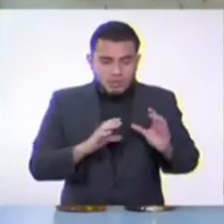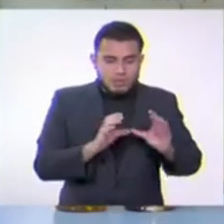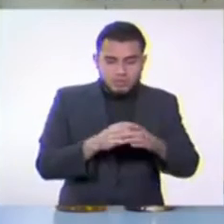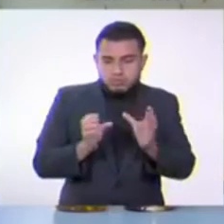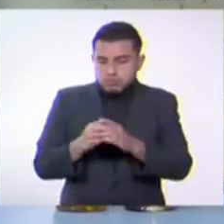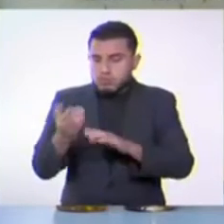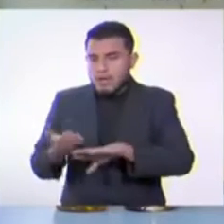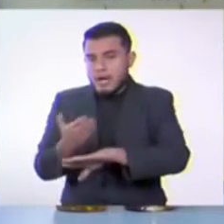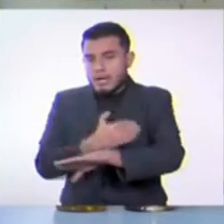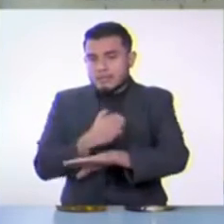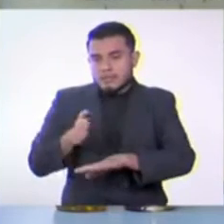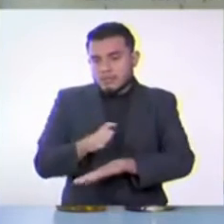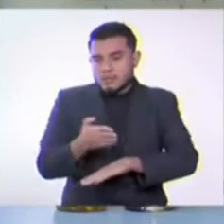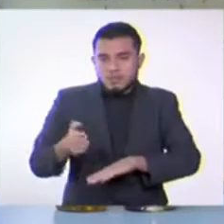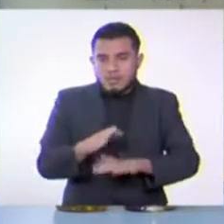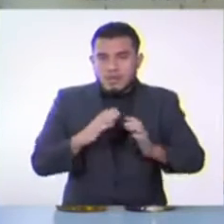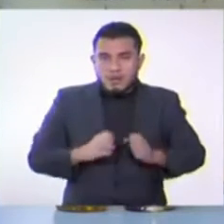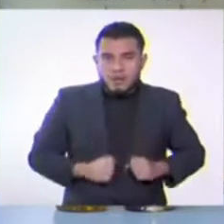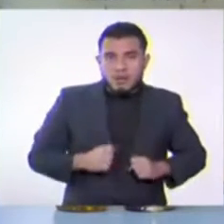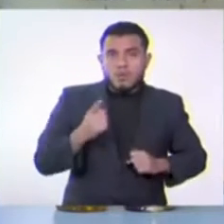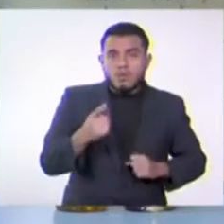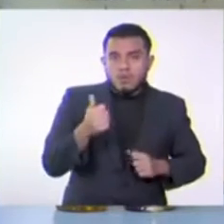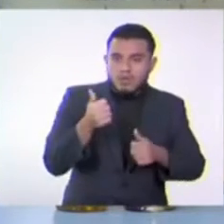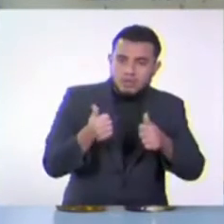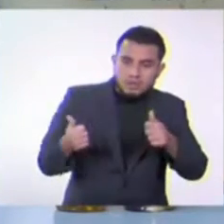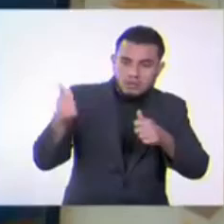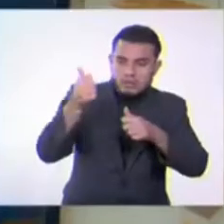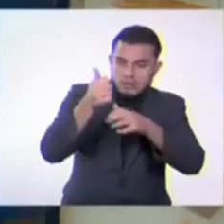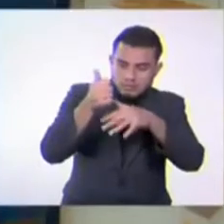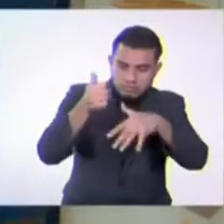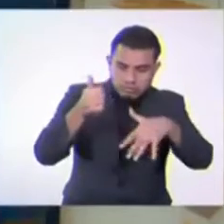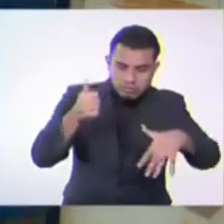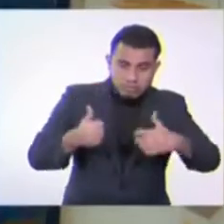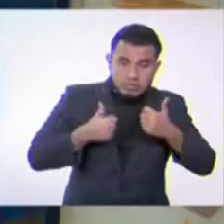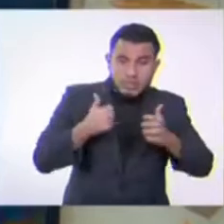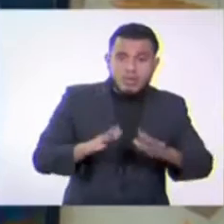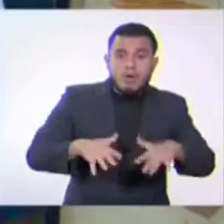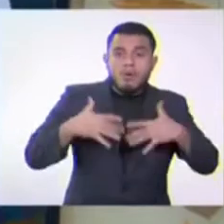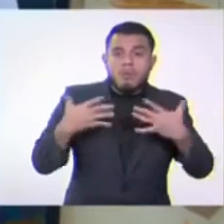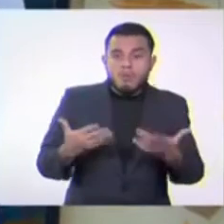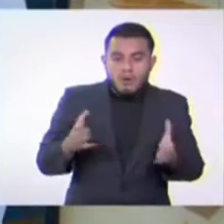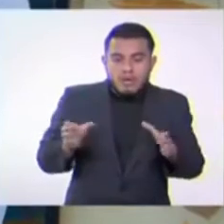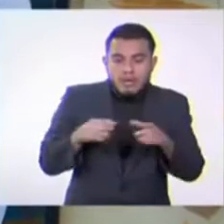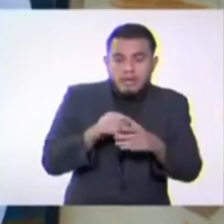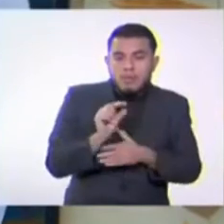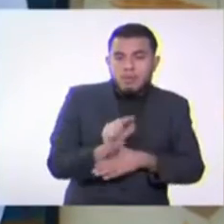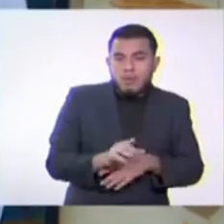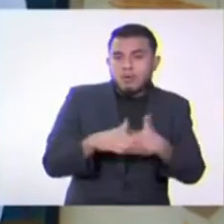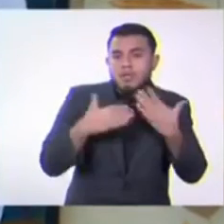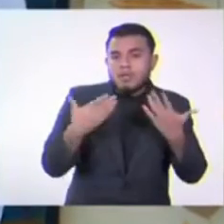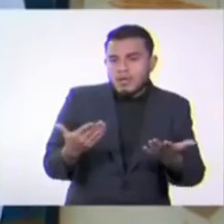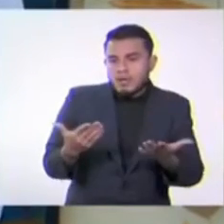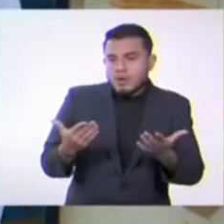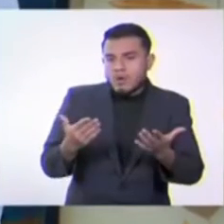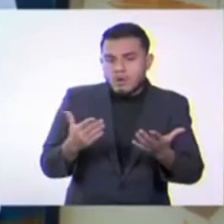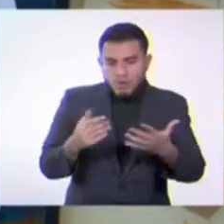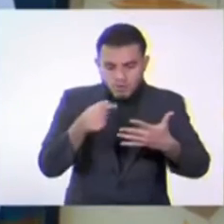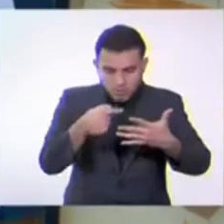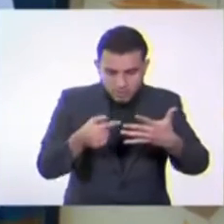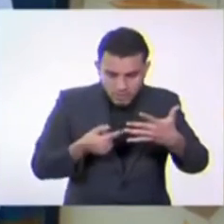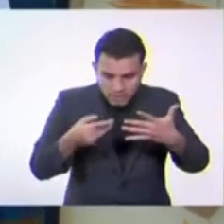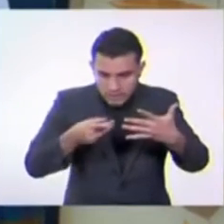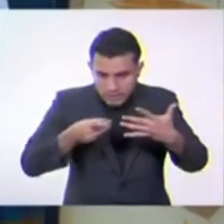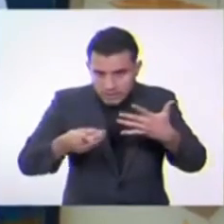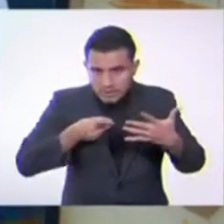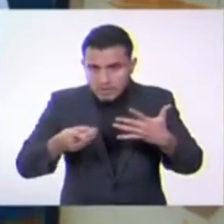se utilizaban debido a que eran una categoría muy conveniente porque eran muy pocos y con características bien definidas.